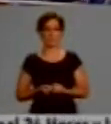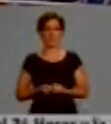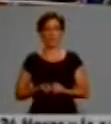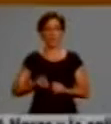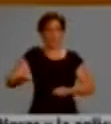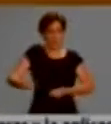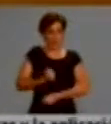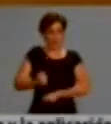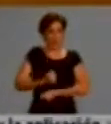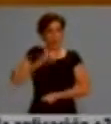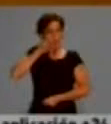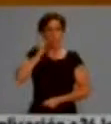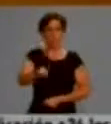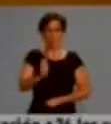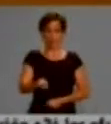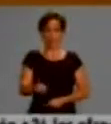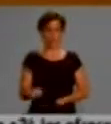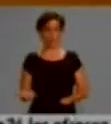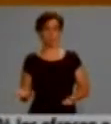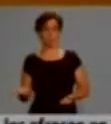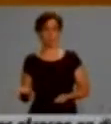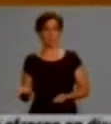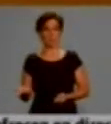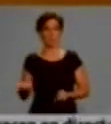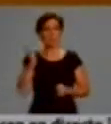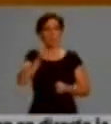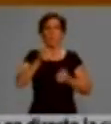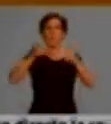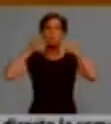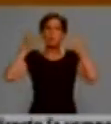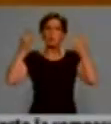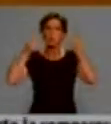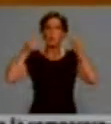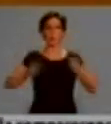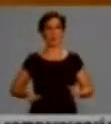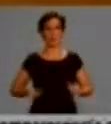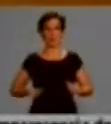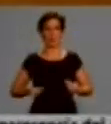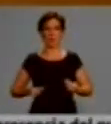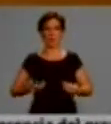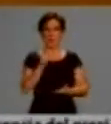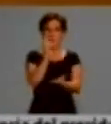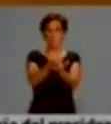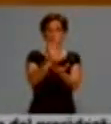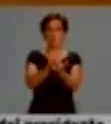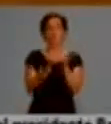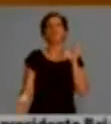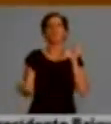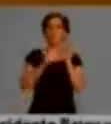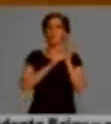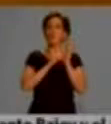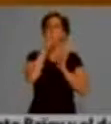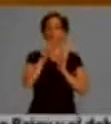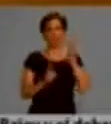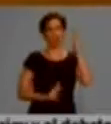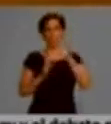por un trabajo, se ha pagado en blanco y se ha incluido el pago en la